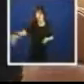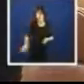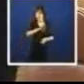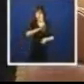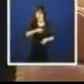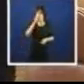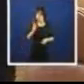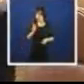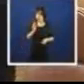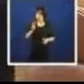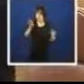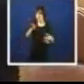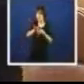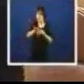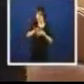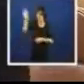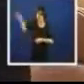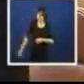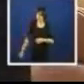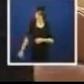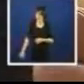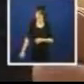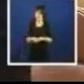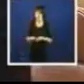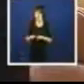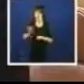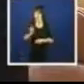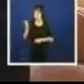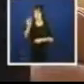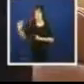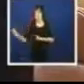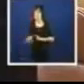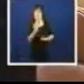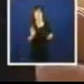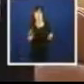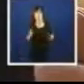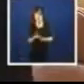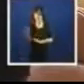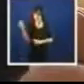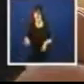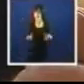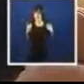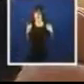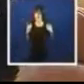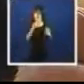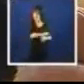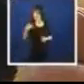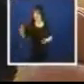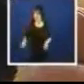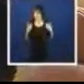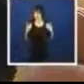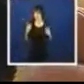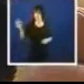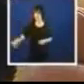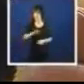que estamos falando, vostede non pasaba por aí. Vostede ten responsabilidades, ten unha dupla responsabilidade,